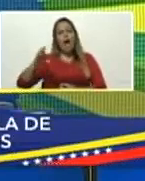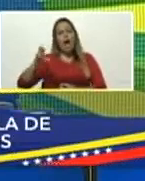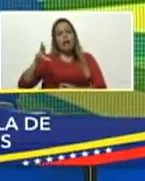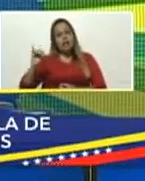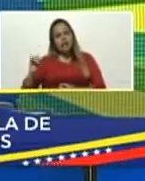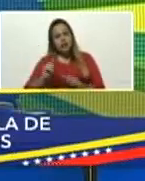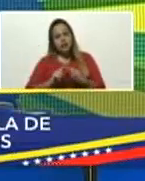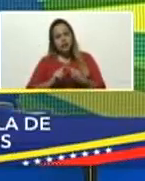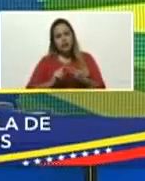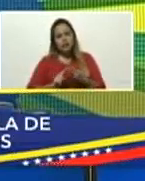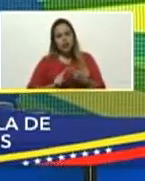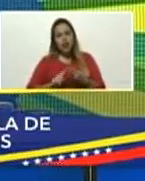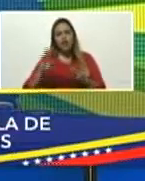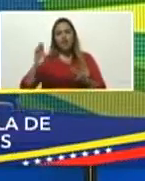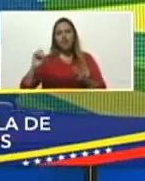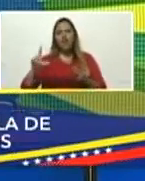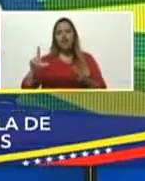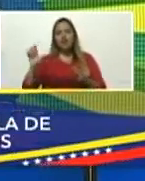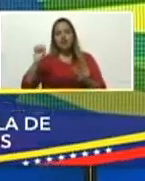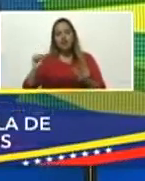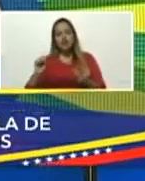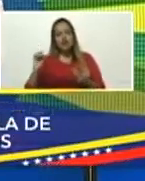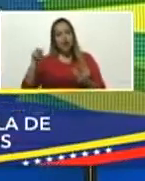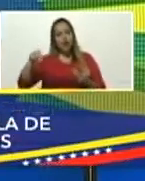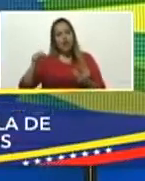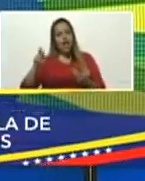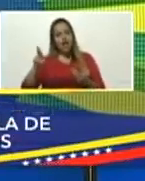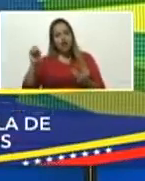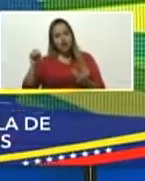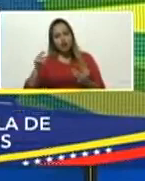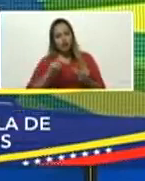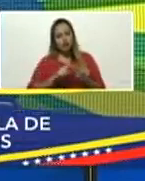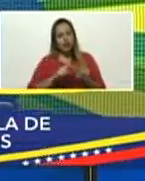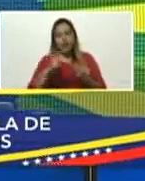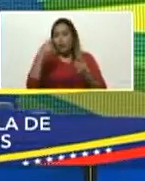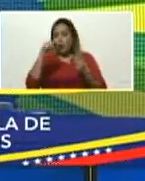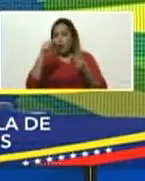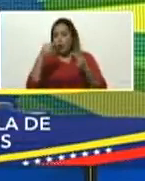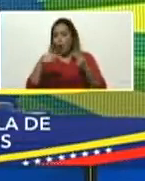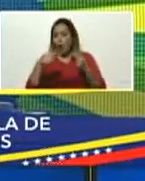los Bolsonaros, y pare de contar.